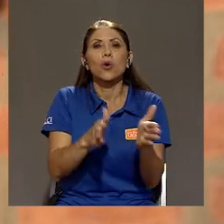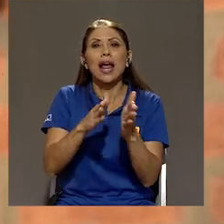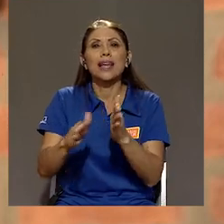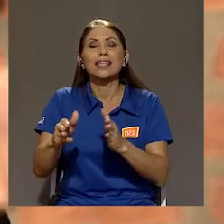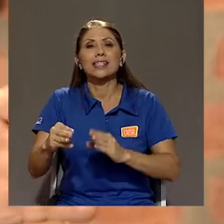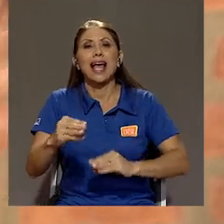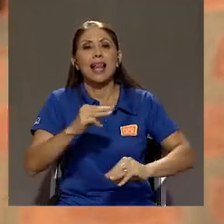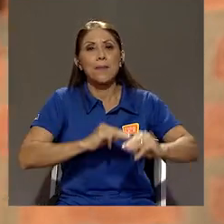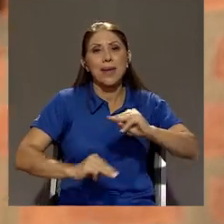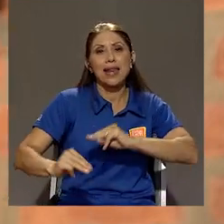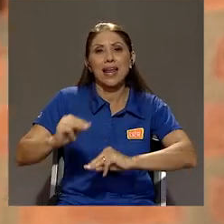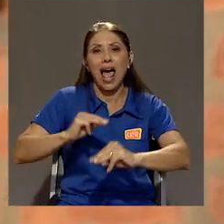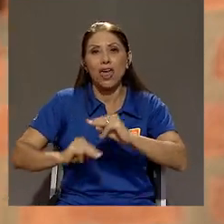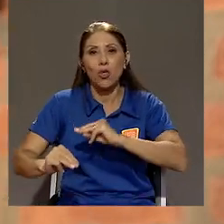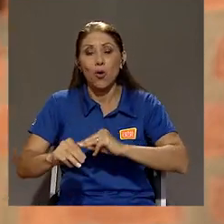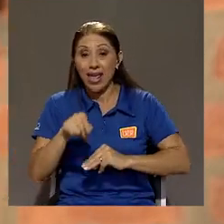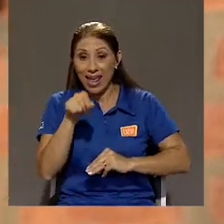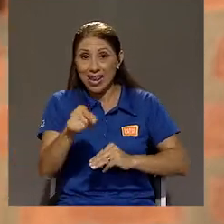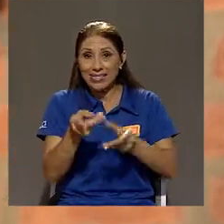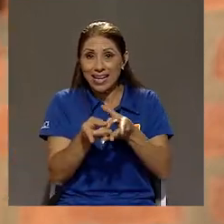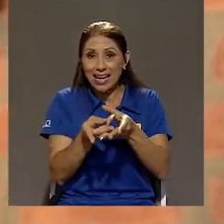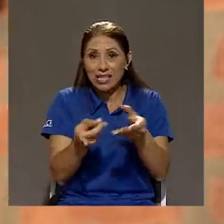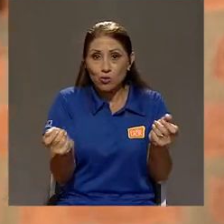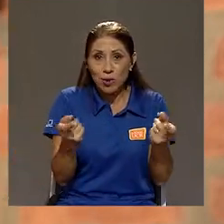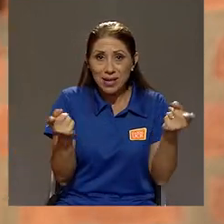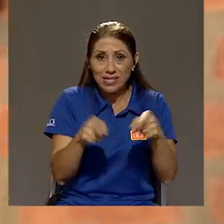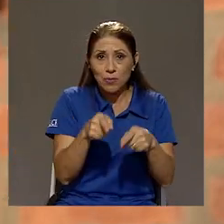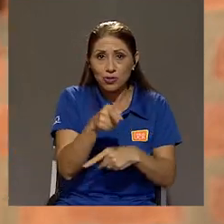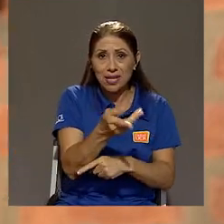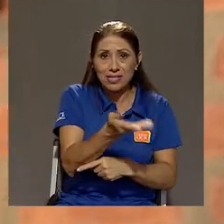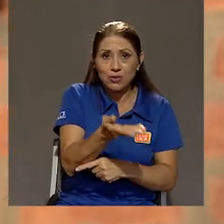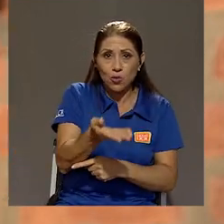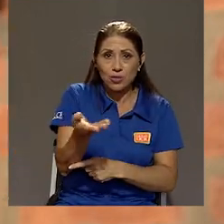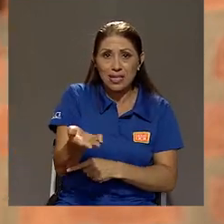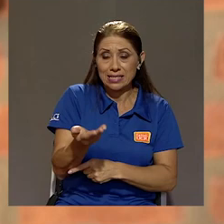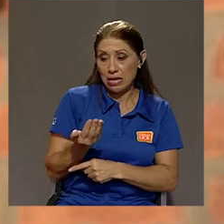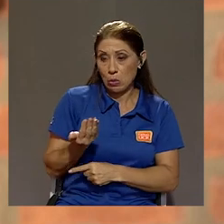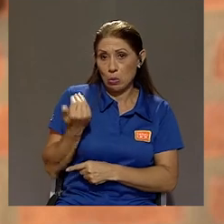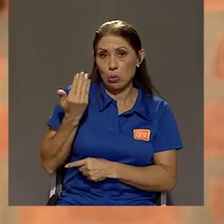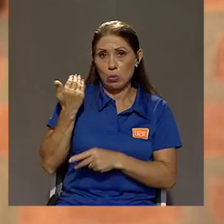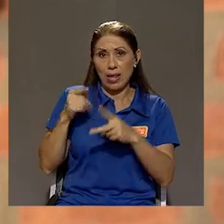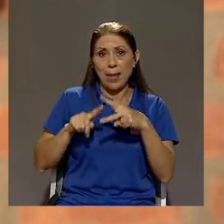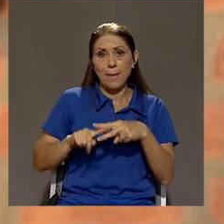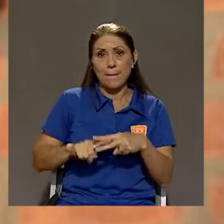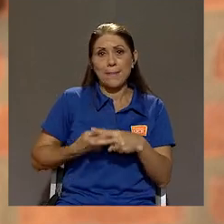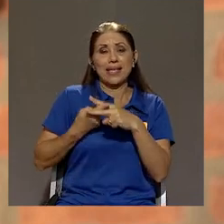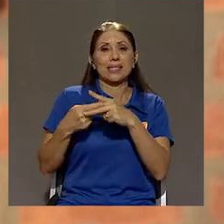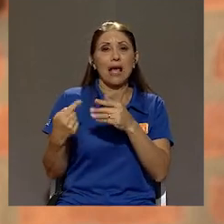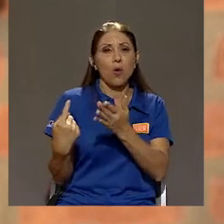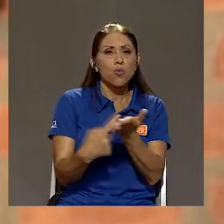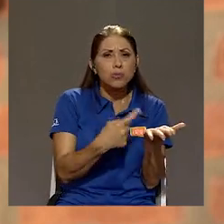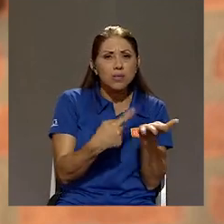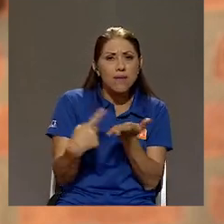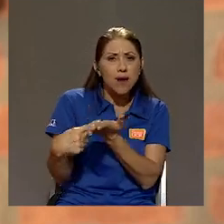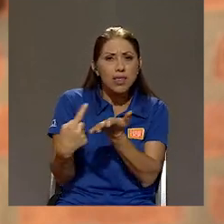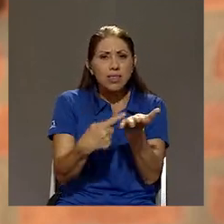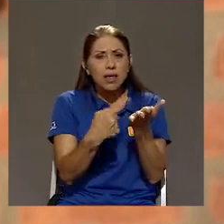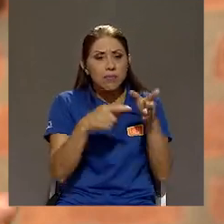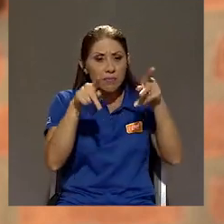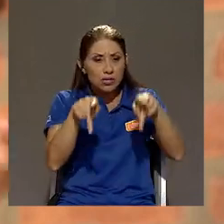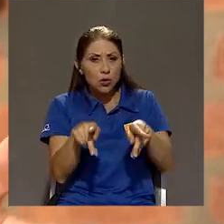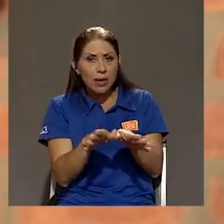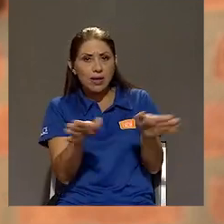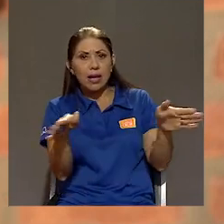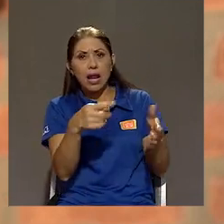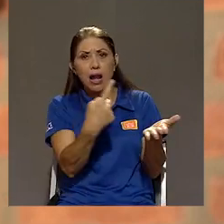resuelve que se produzcan ciertas cosas y no otras. Y hasta muy recientemente empieza a haber un debate de la sociedad civil